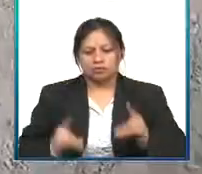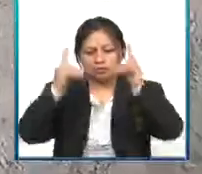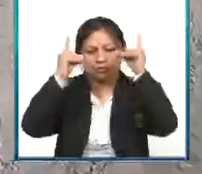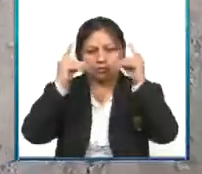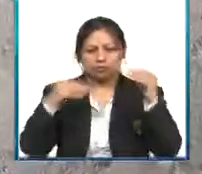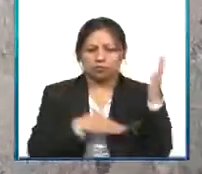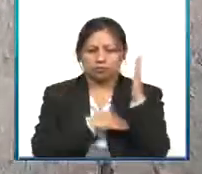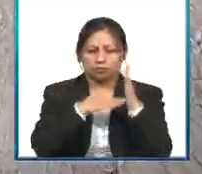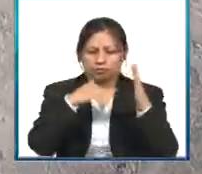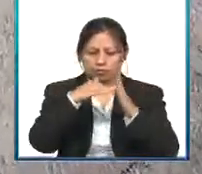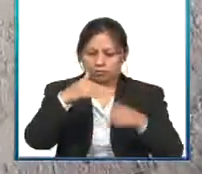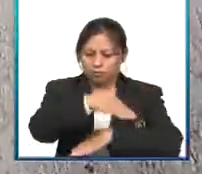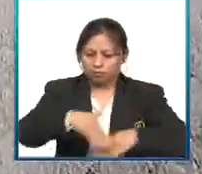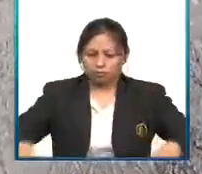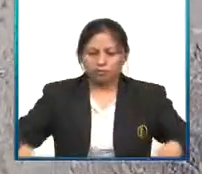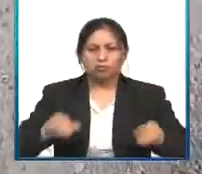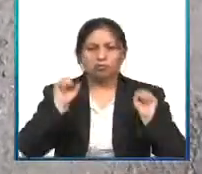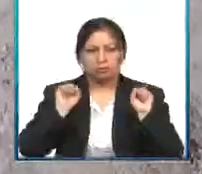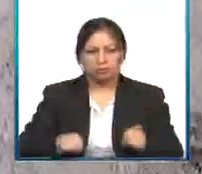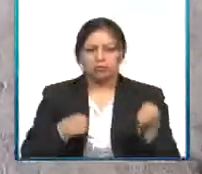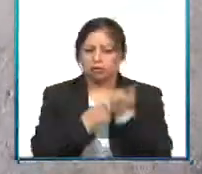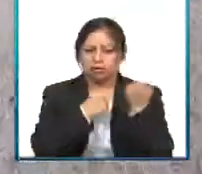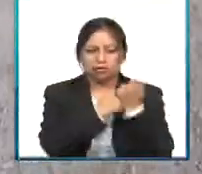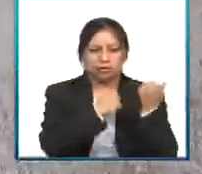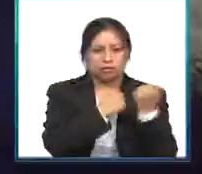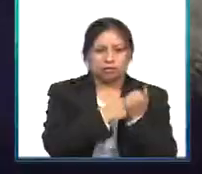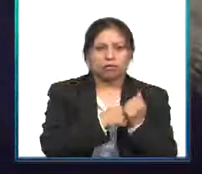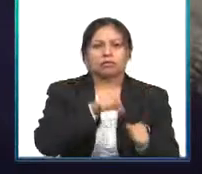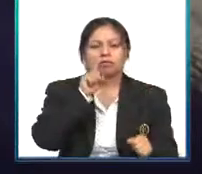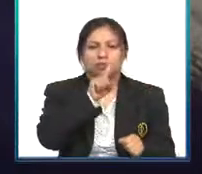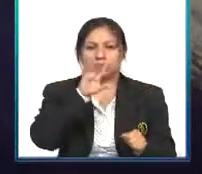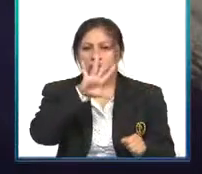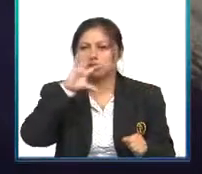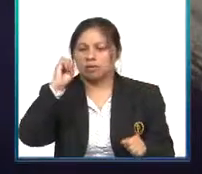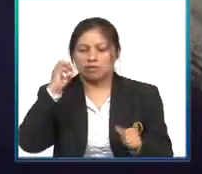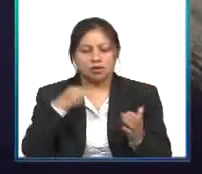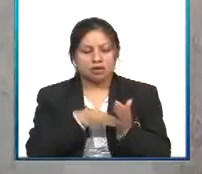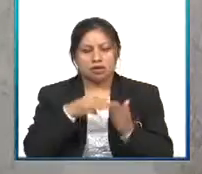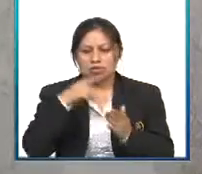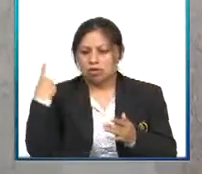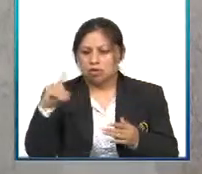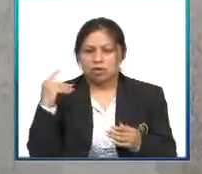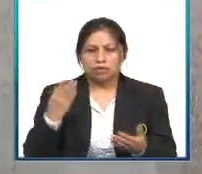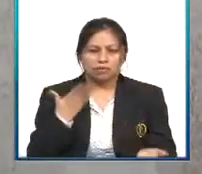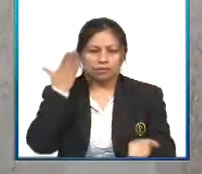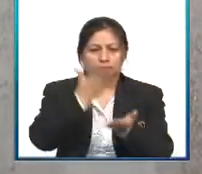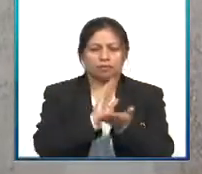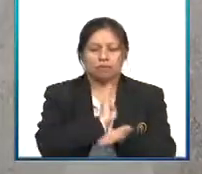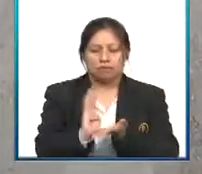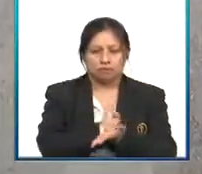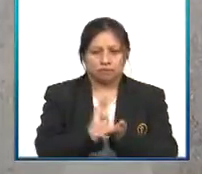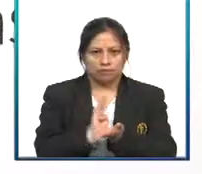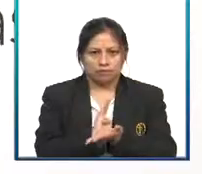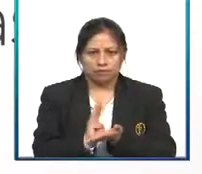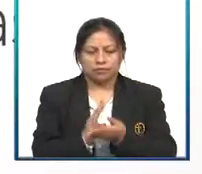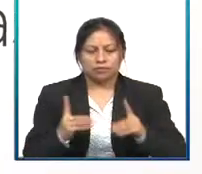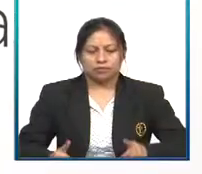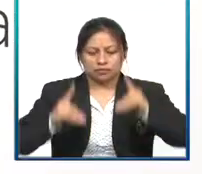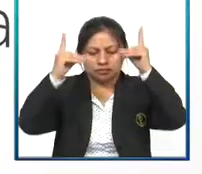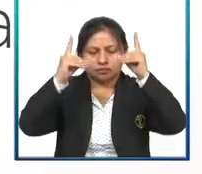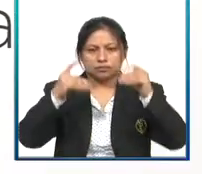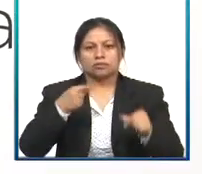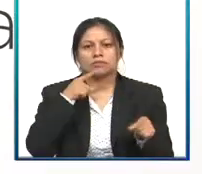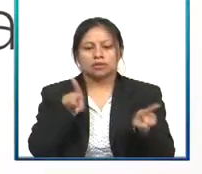de la Infraestructura Vial, que contempla un apoyo económico hasta por 150 millones de dólares financiado por el Banco Interamericano de Desarrollo